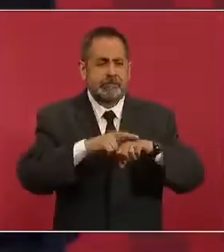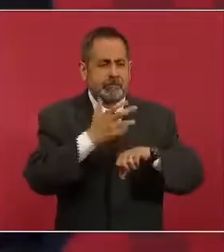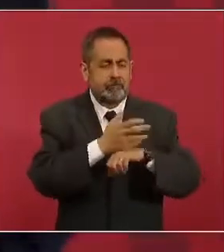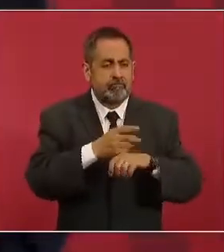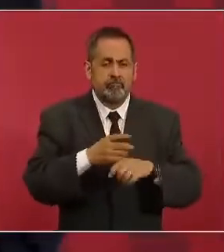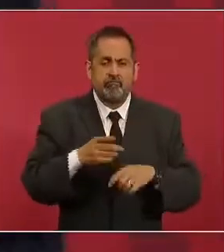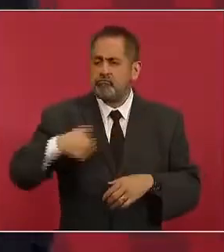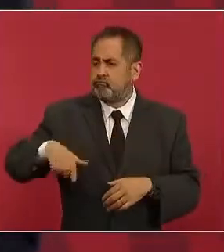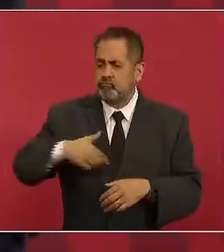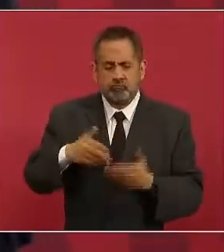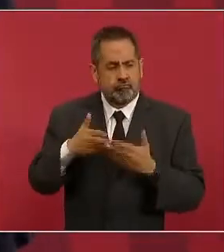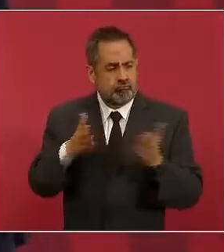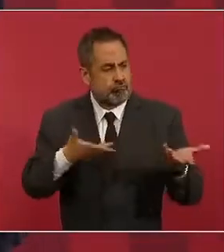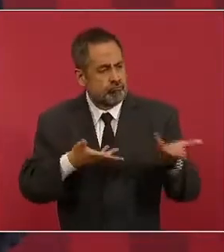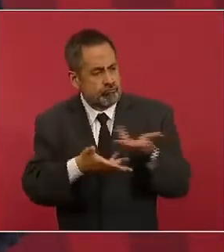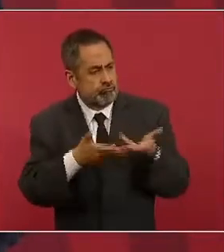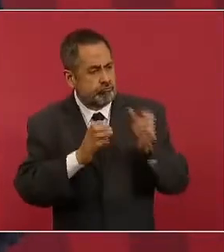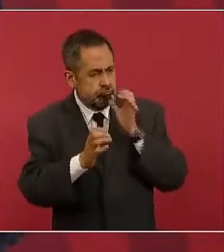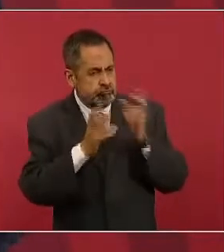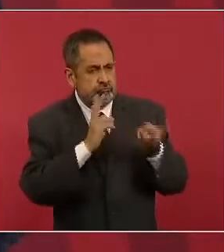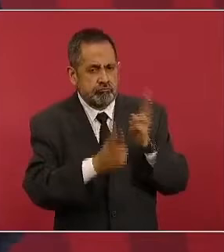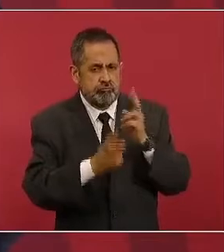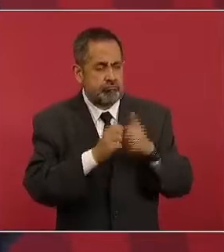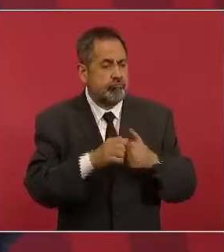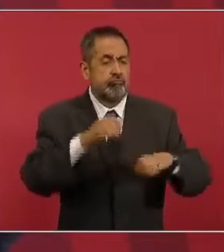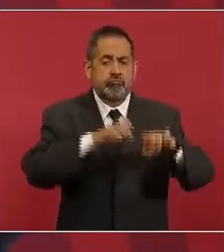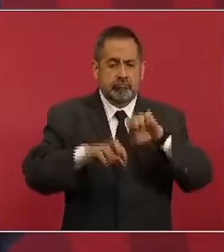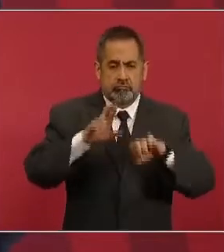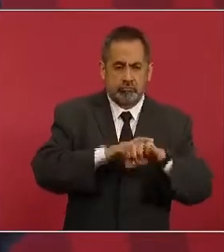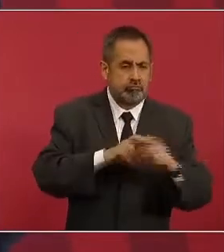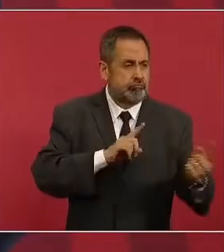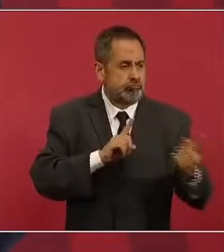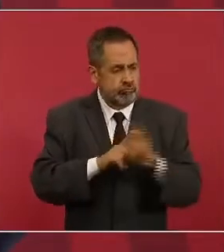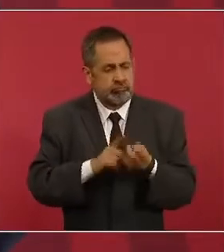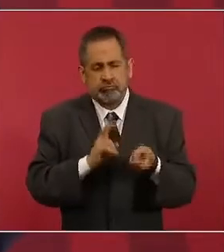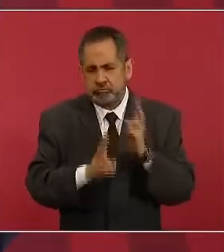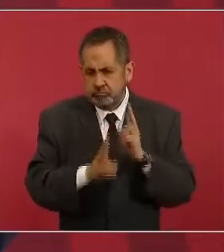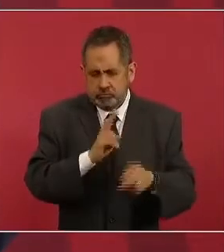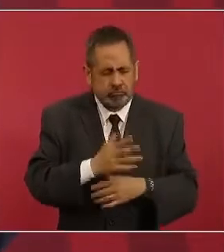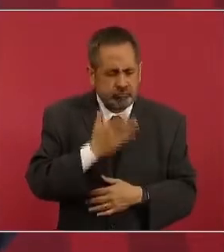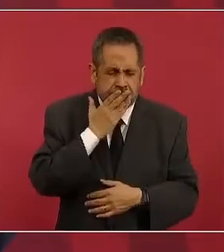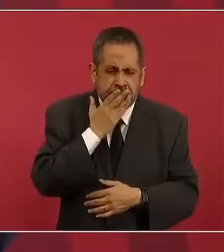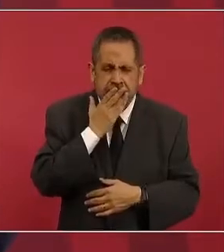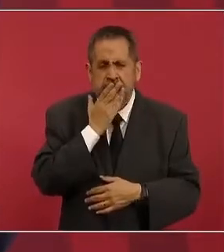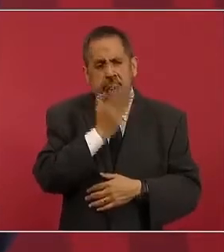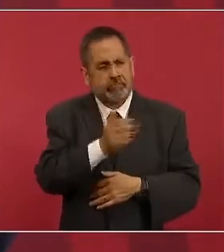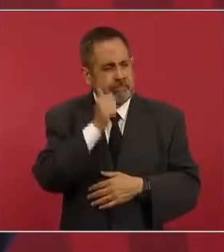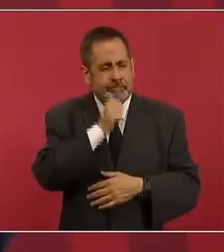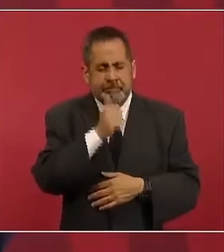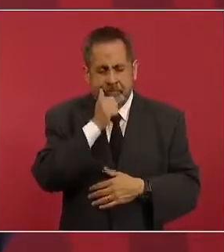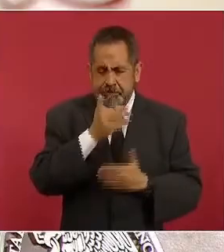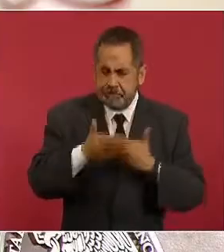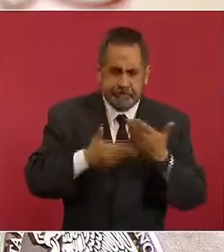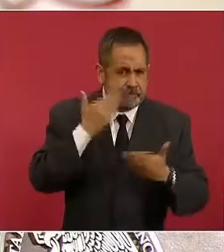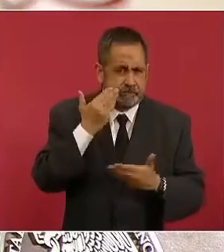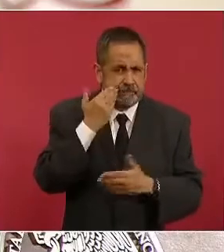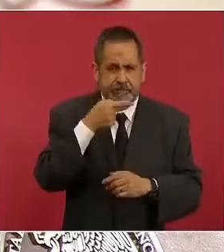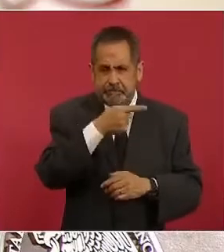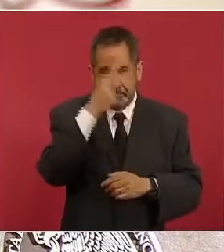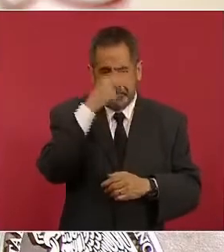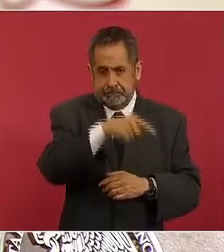están abiertas las puertas para el embajador de Estados Unidos en